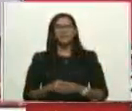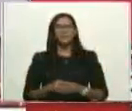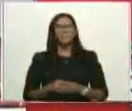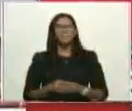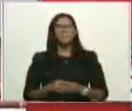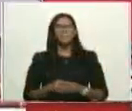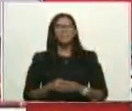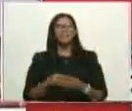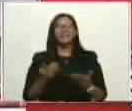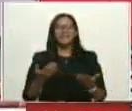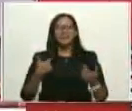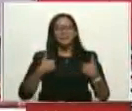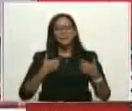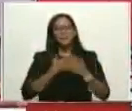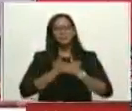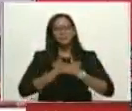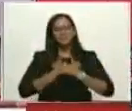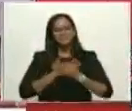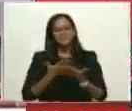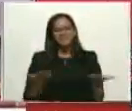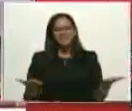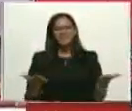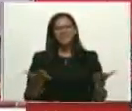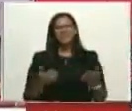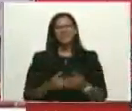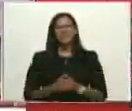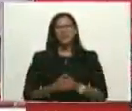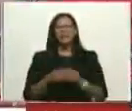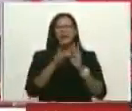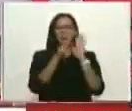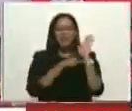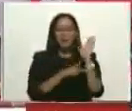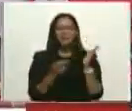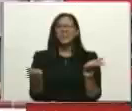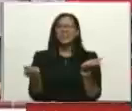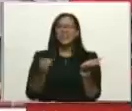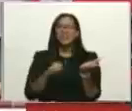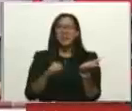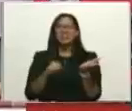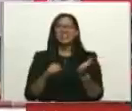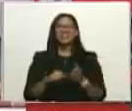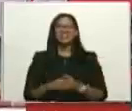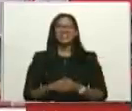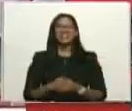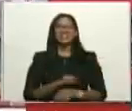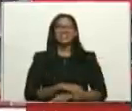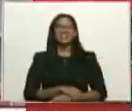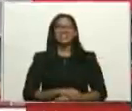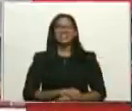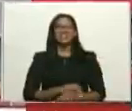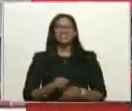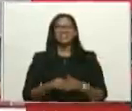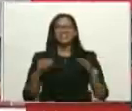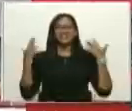mis parabién para el programa con el mazo dando.